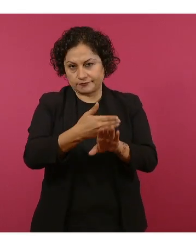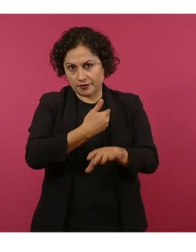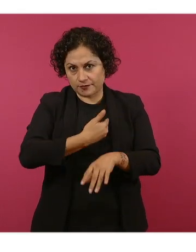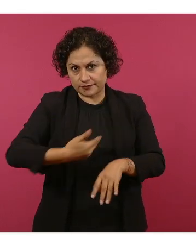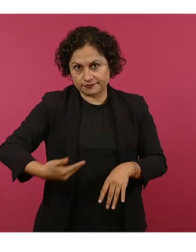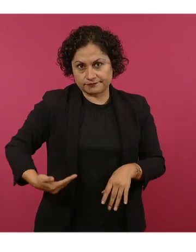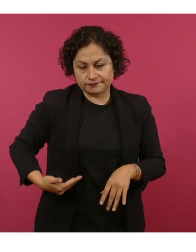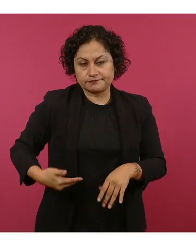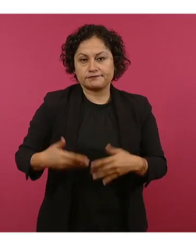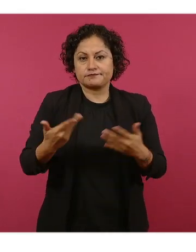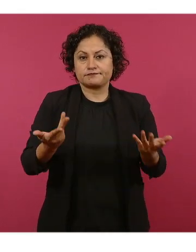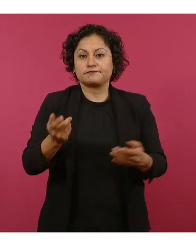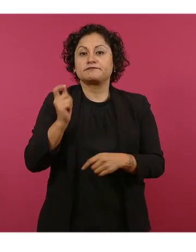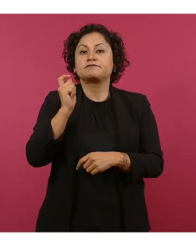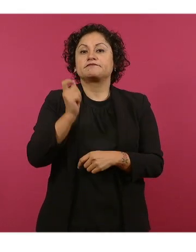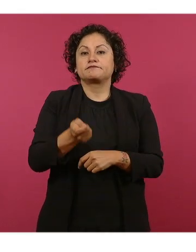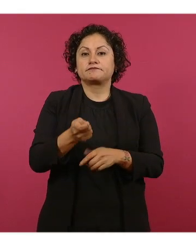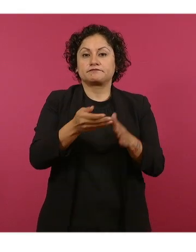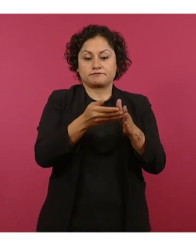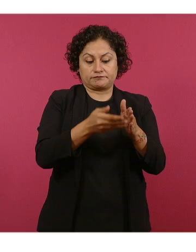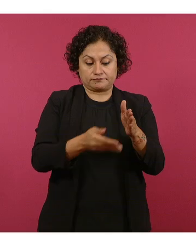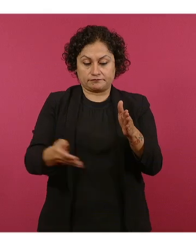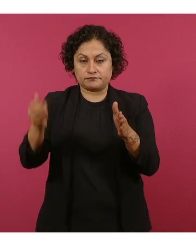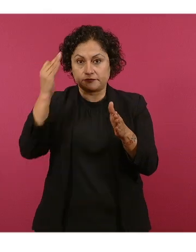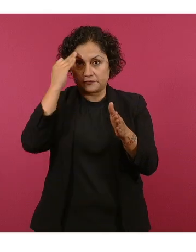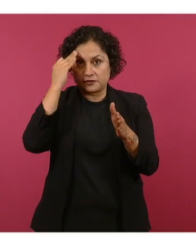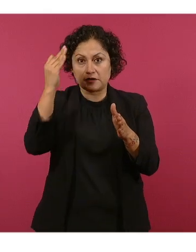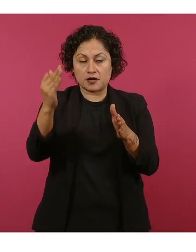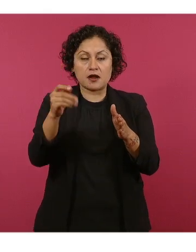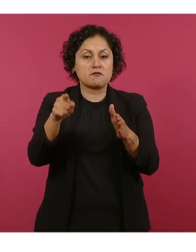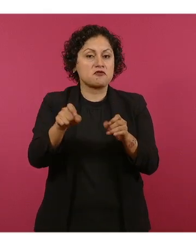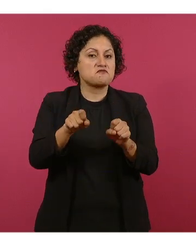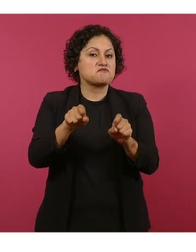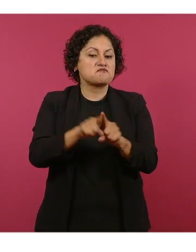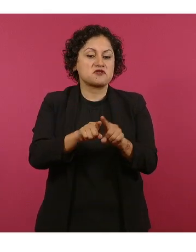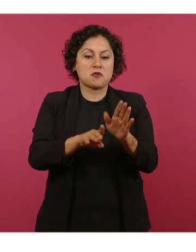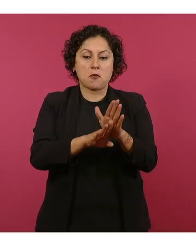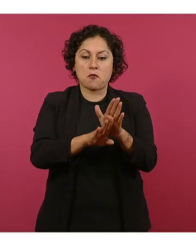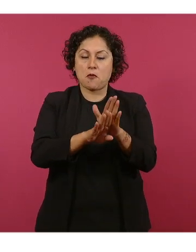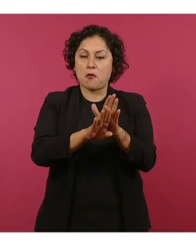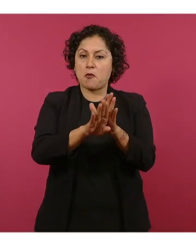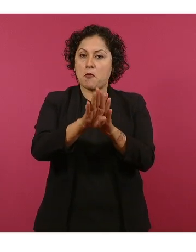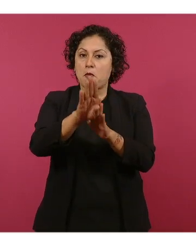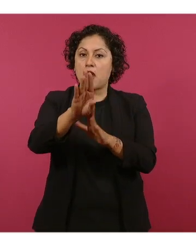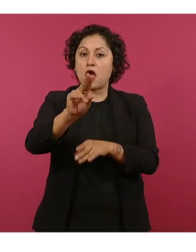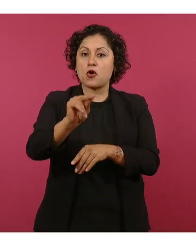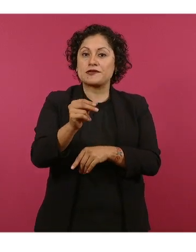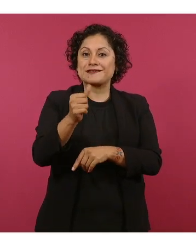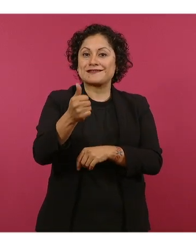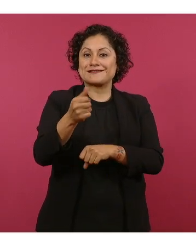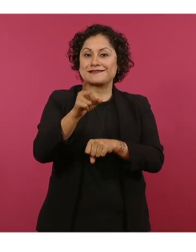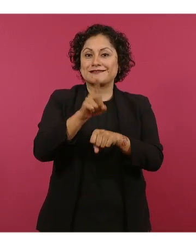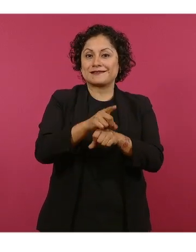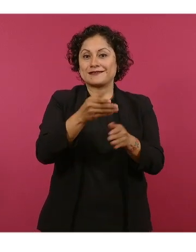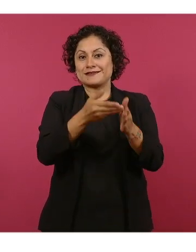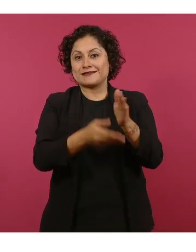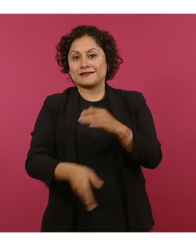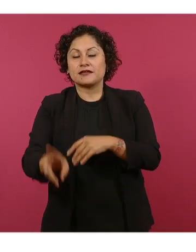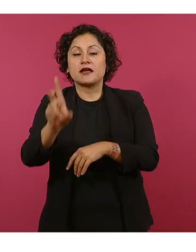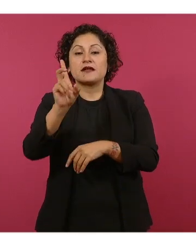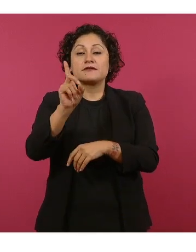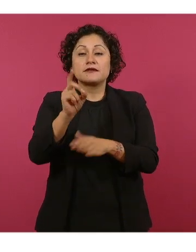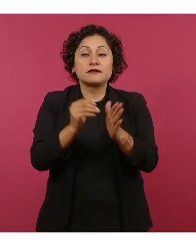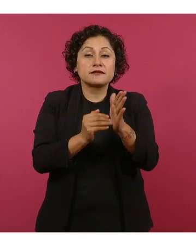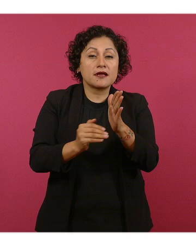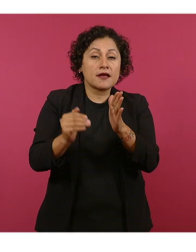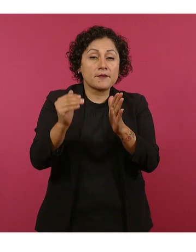En ese tiempo se ha mantenido la tendencia. En 86 días se han publicado más de 30 millones de imágenes